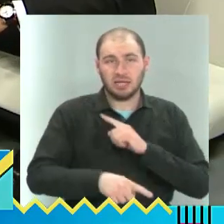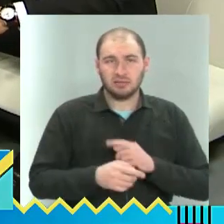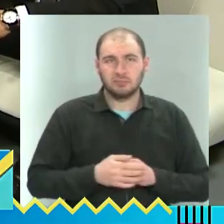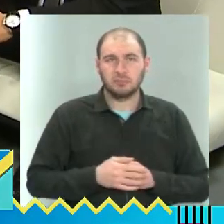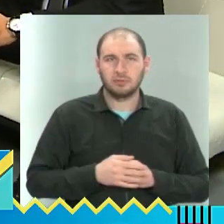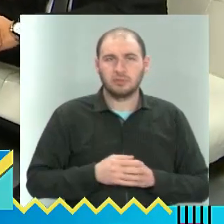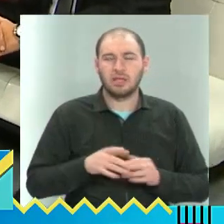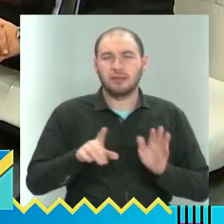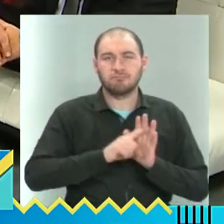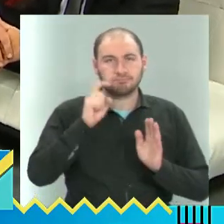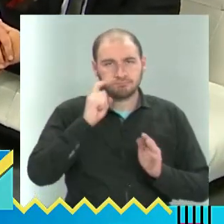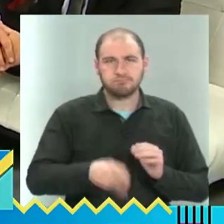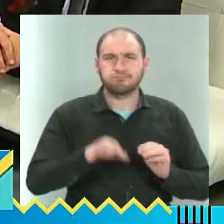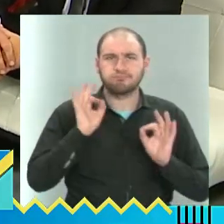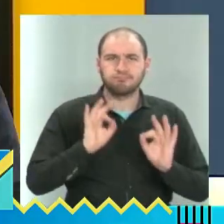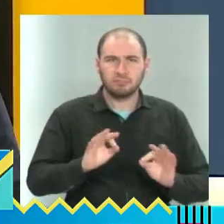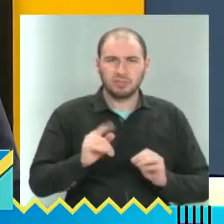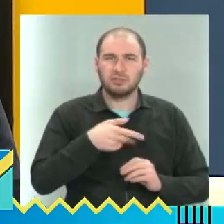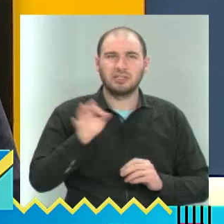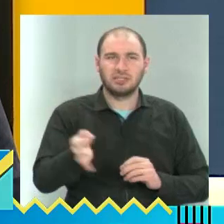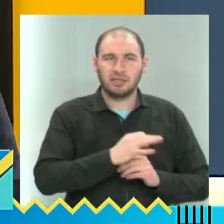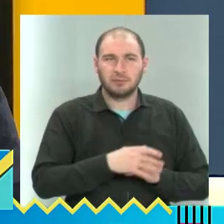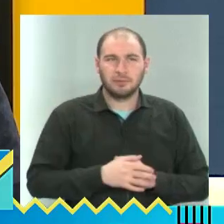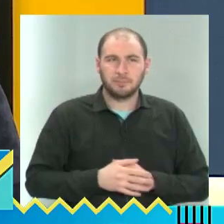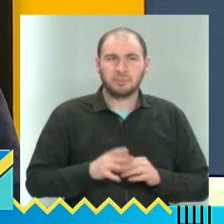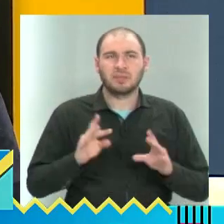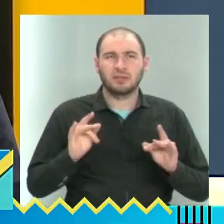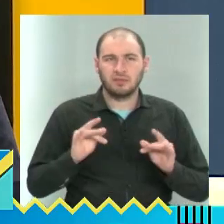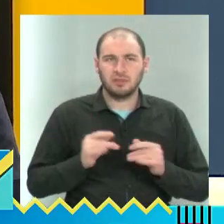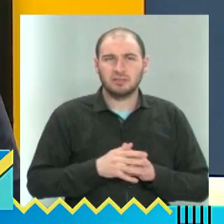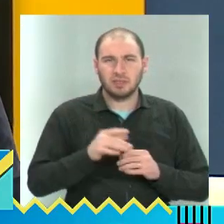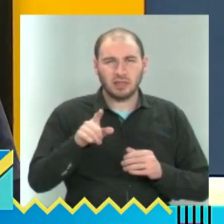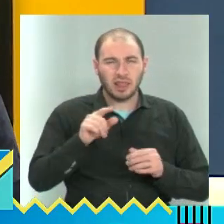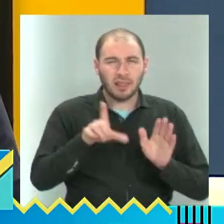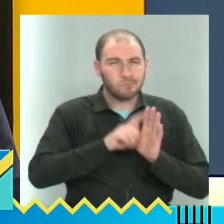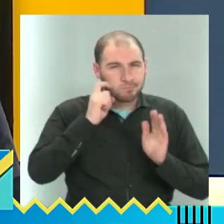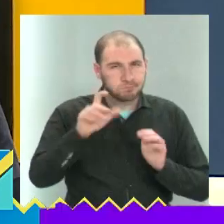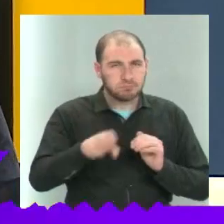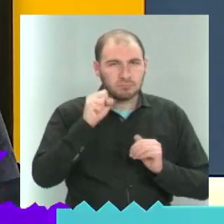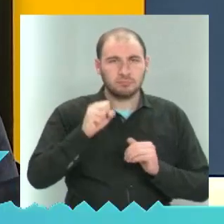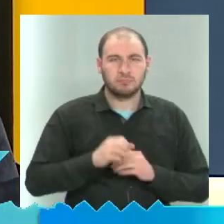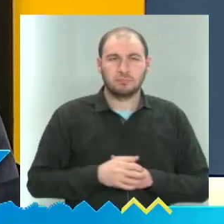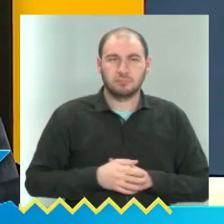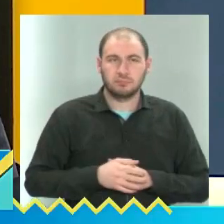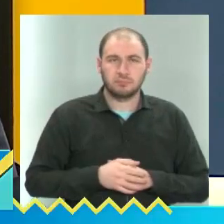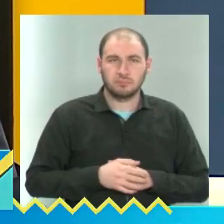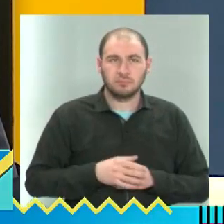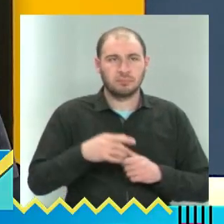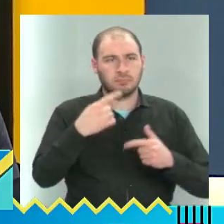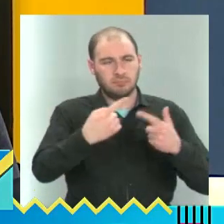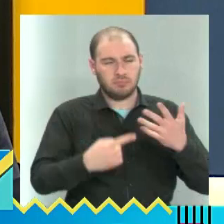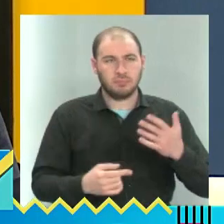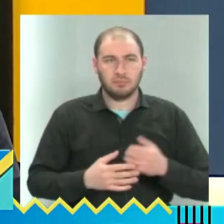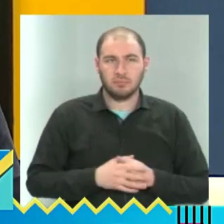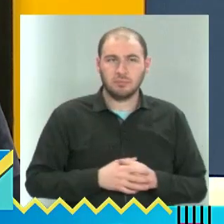buscaba atacar al delito de raíz. Todos sabemos de lo complejo de la detección del delito, de los elementos que son un